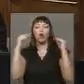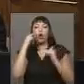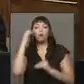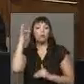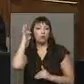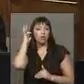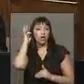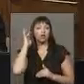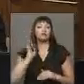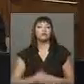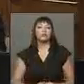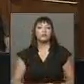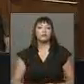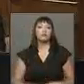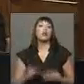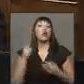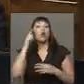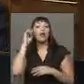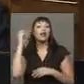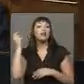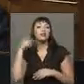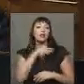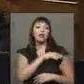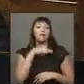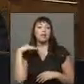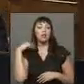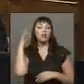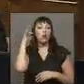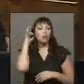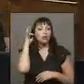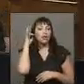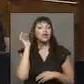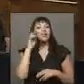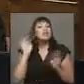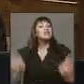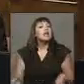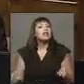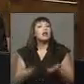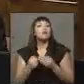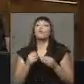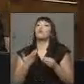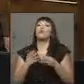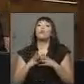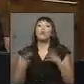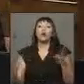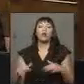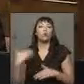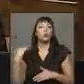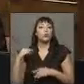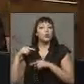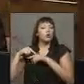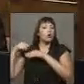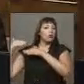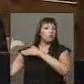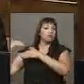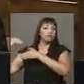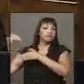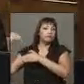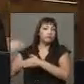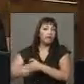hombres y mujeres. Con la creación de este Ministerio de la Mujer, generamos un gran hito en el largo camino